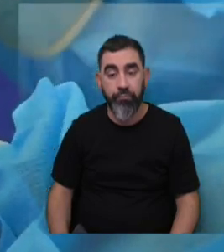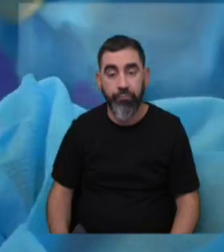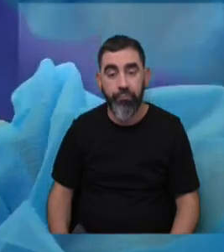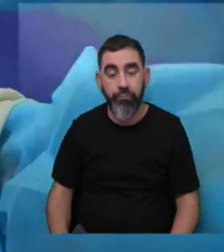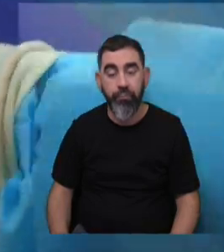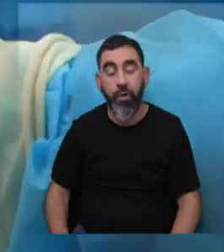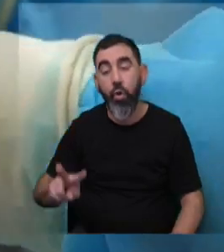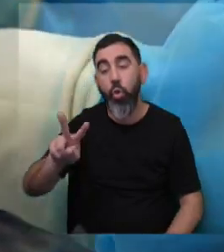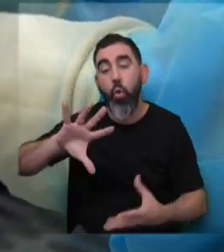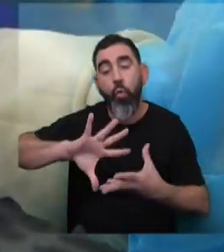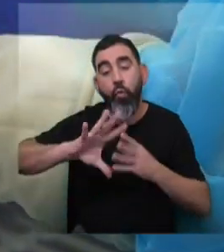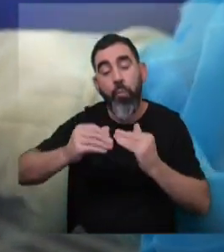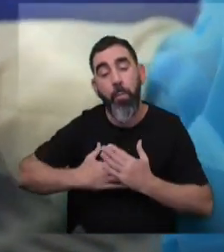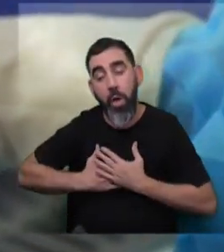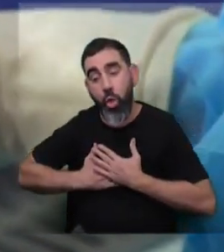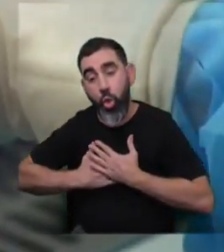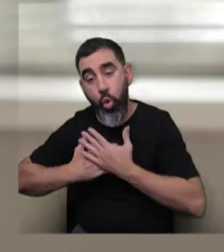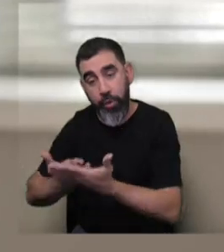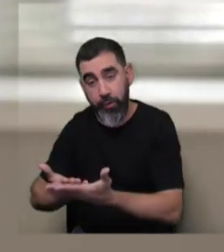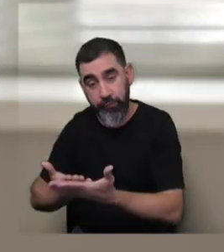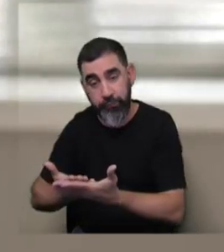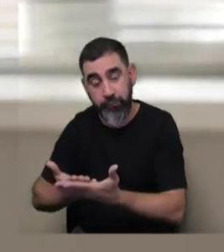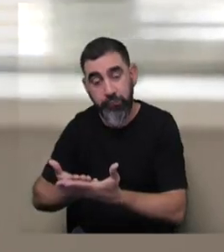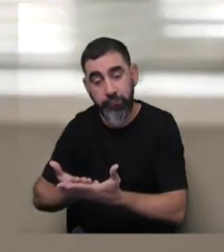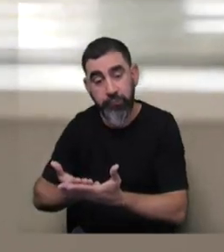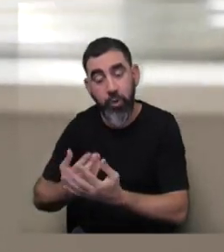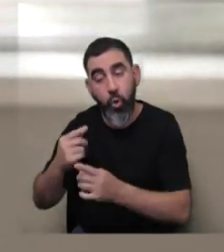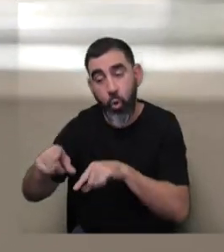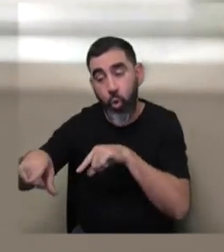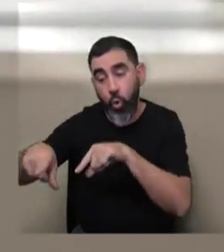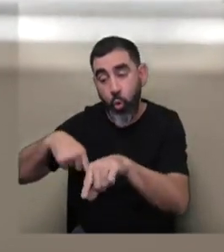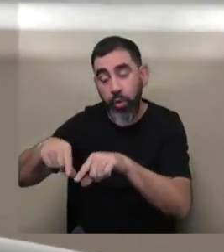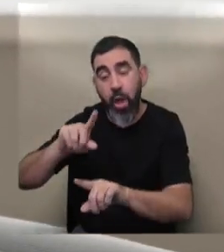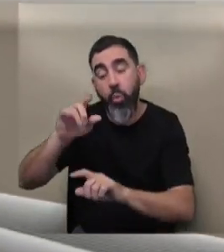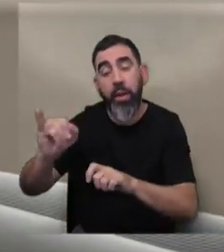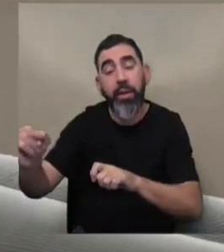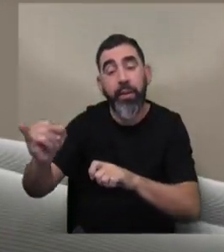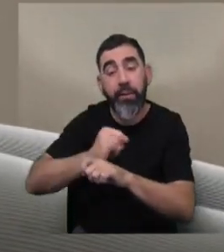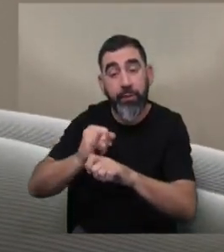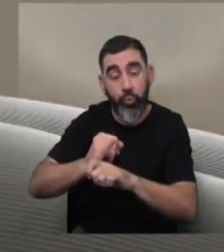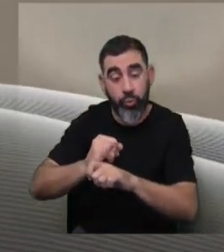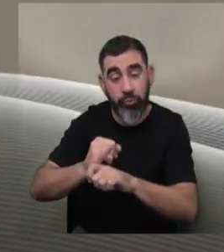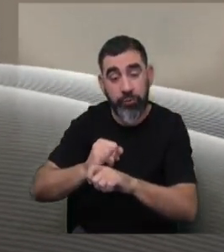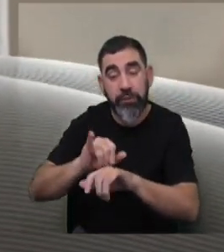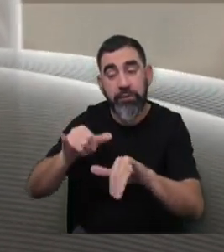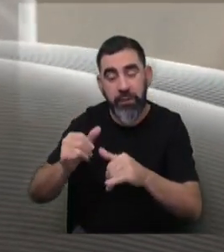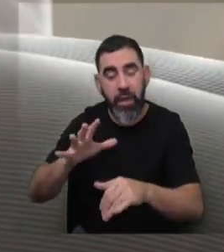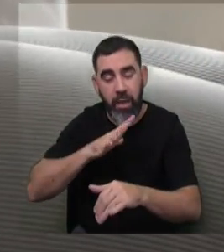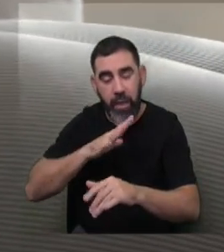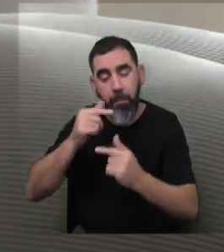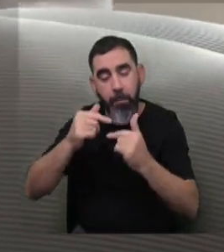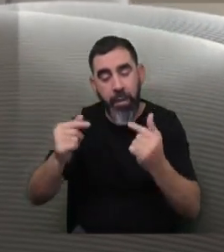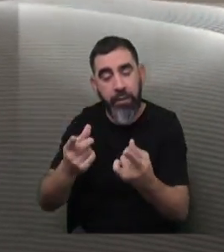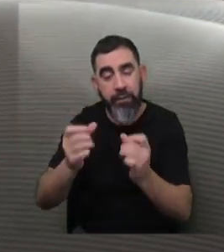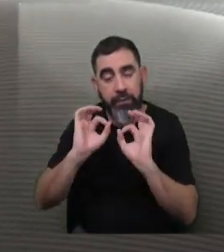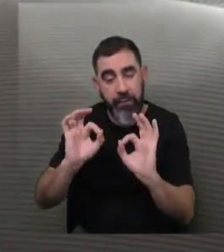Hay dos maneras para donar la placenta. Nosotros trabajamos de forma coordinada con algunas instituciones donde ellos ya cuentan con todo el material necesario